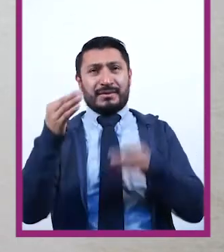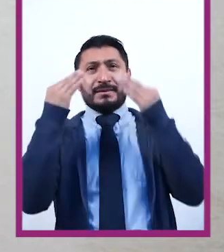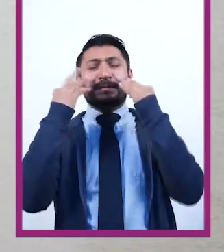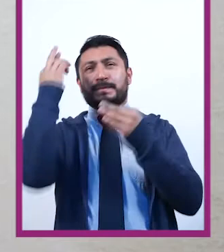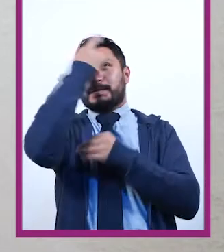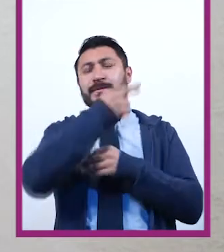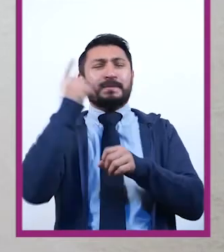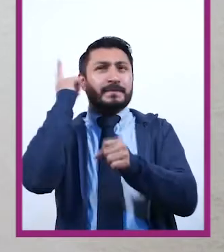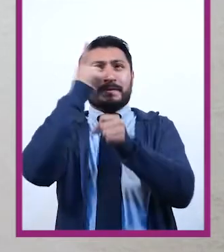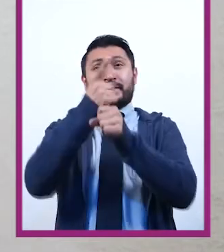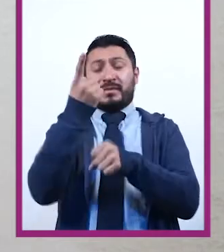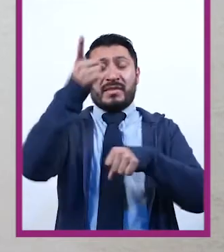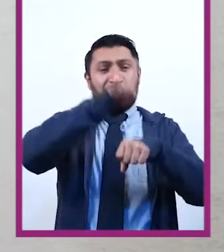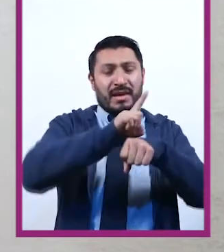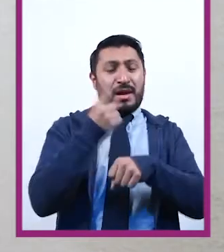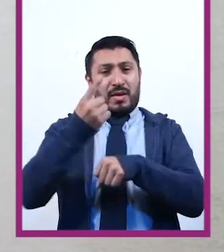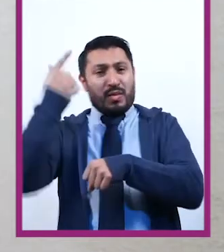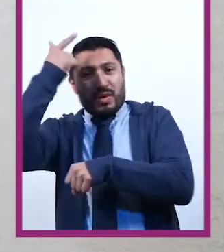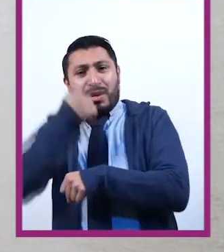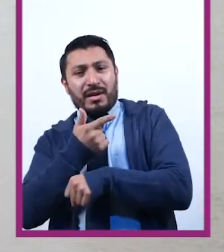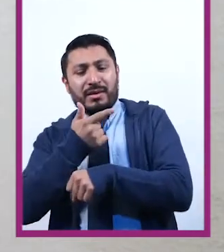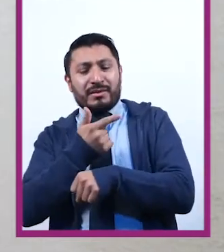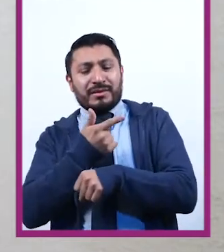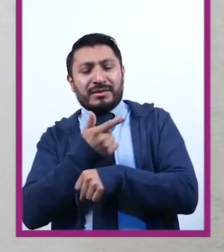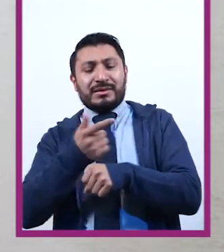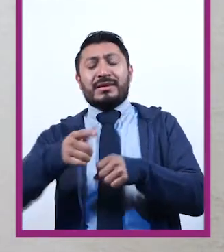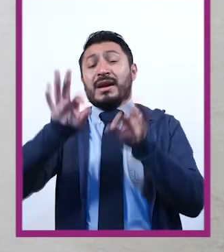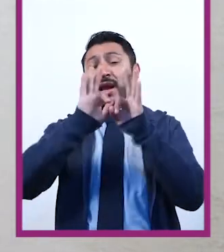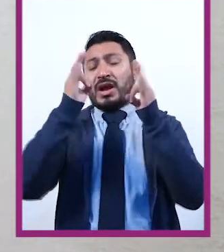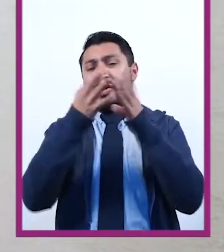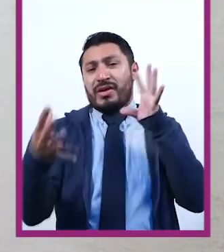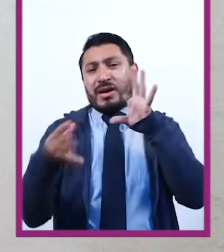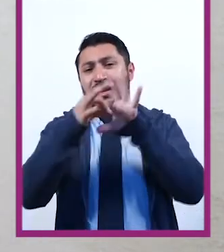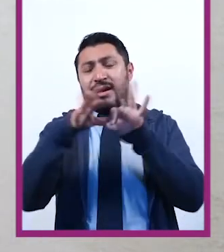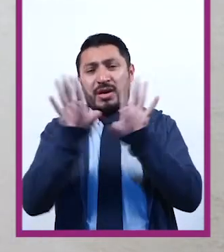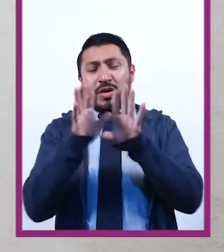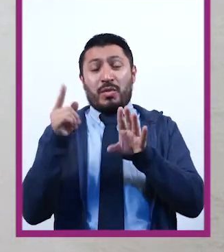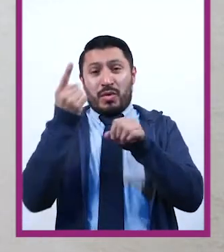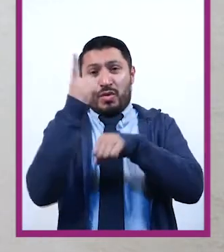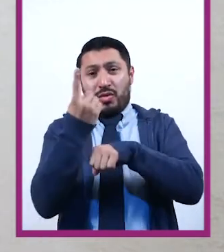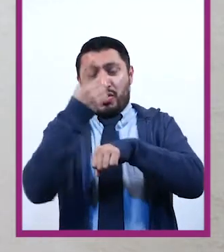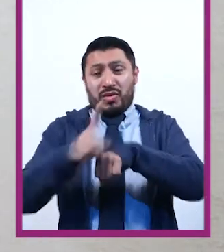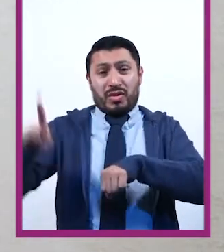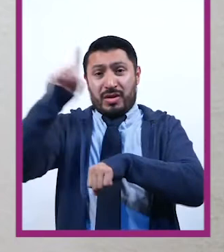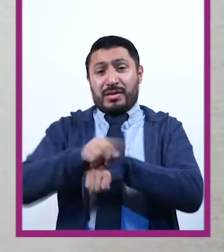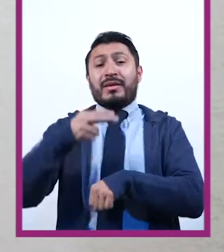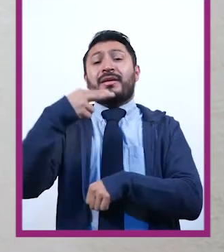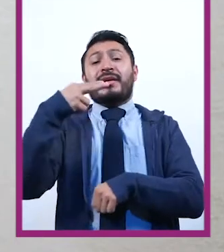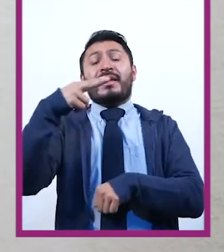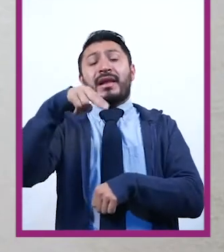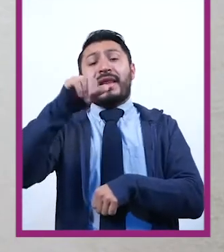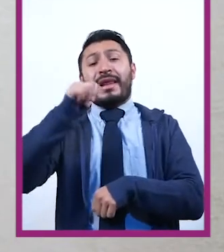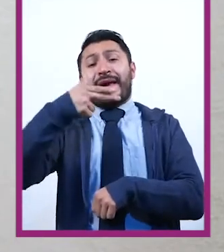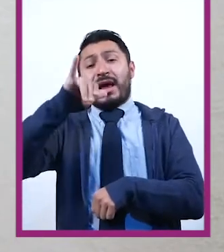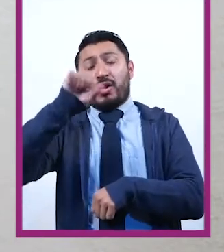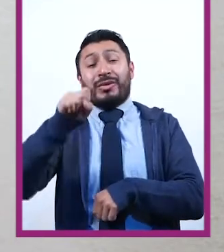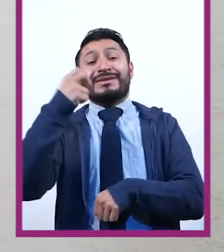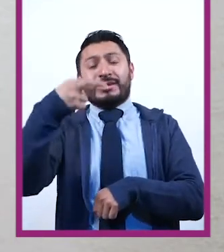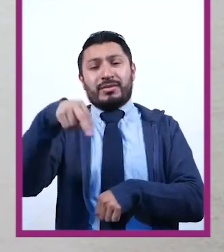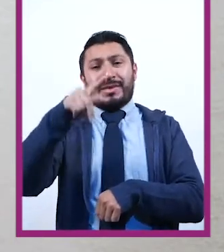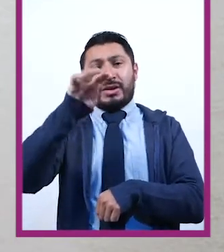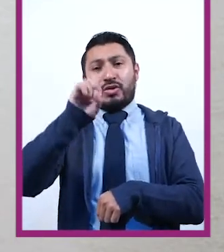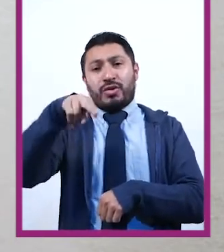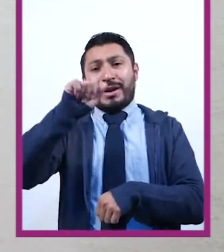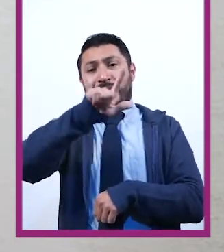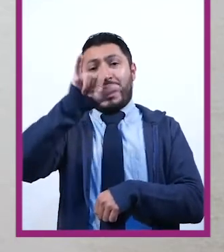avance y el huir de los astros por el cielo. Observaron que había un día y una noche que formaban una jornada completa, a lo que